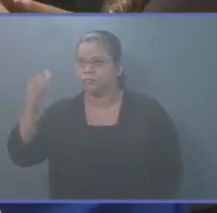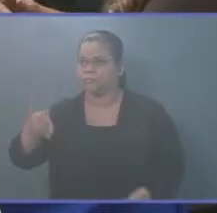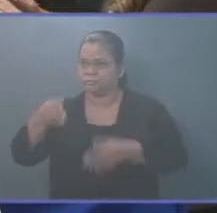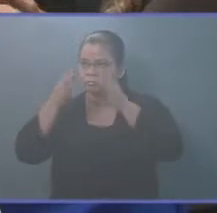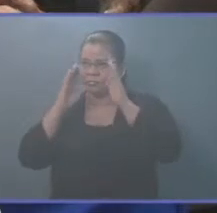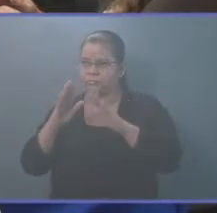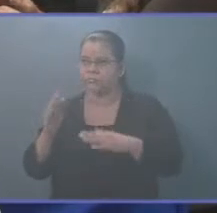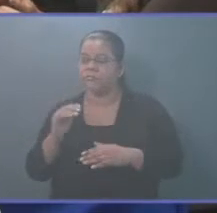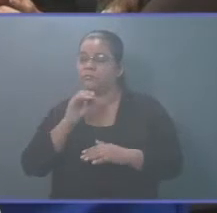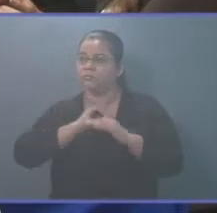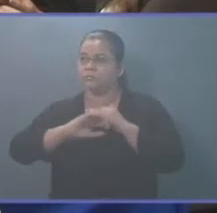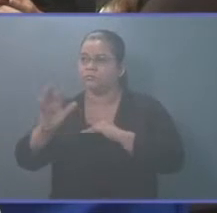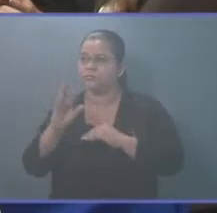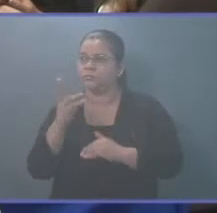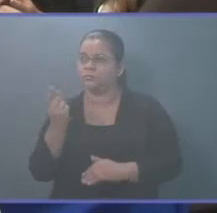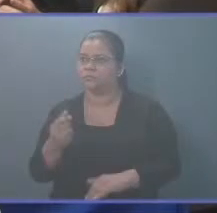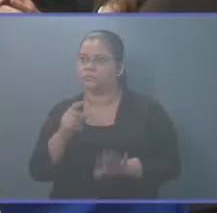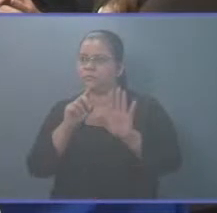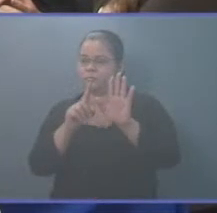atención a la nota número